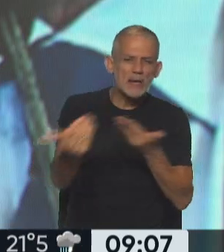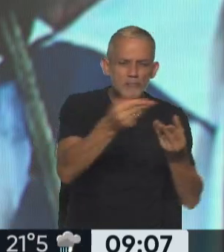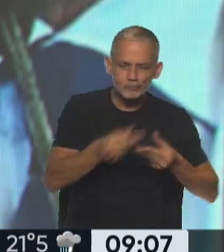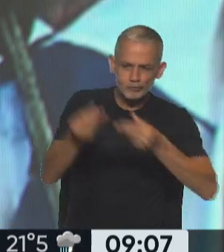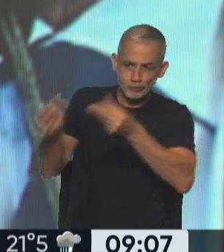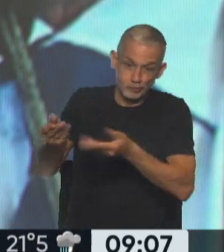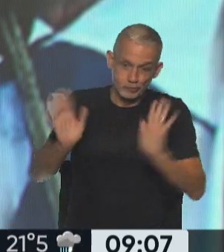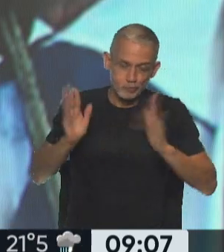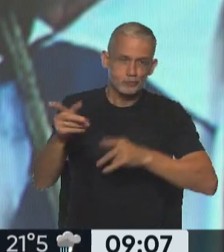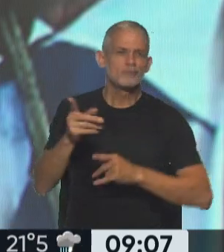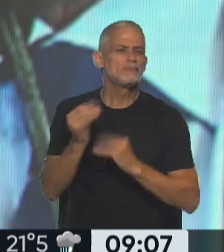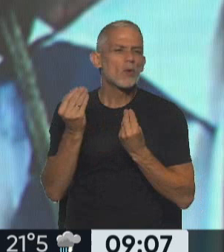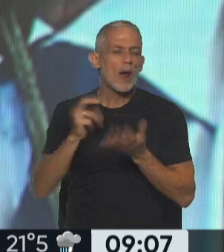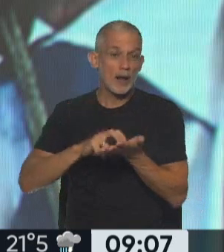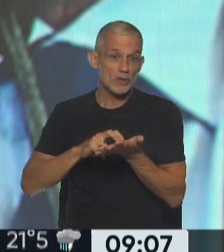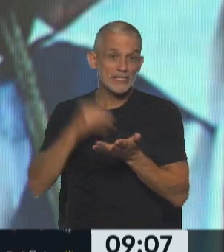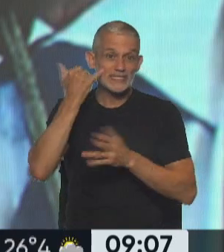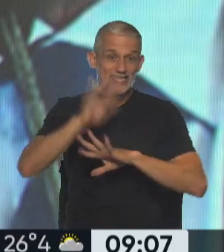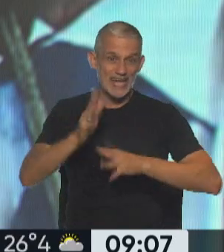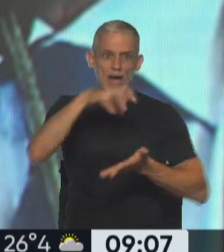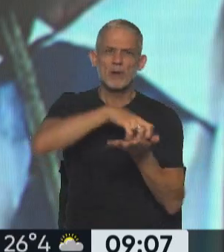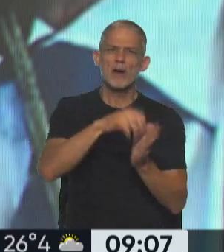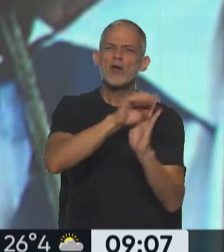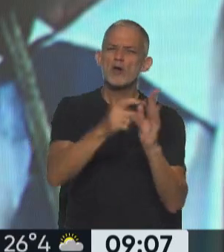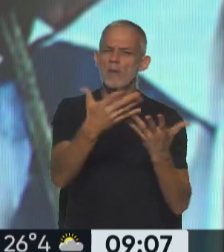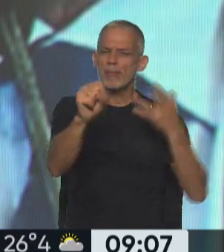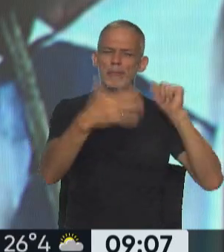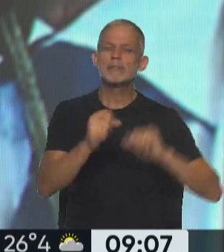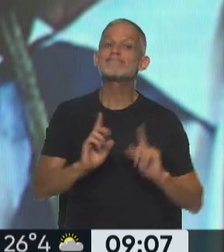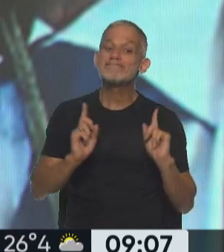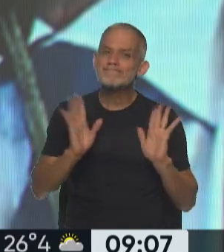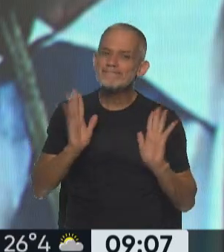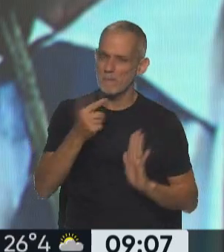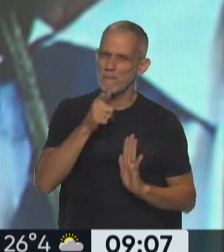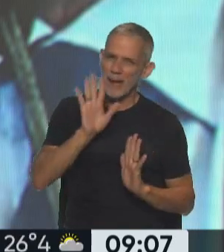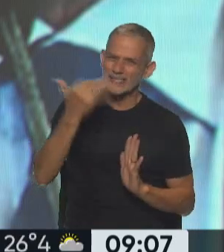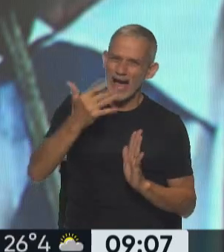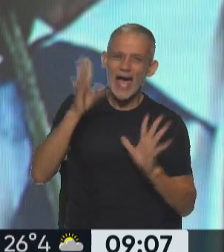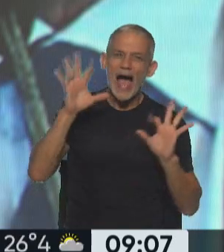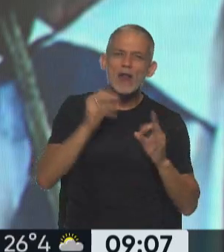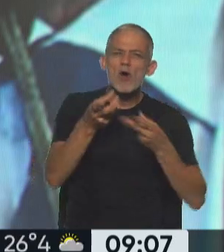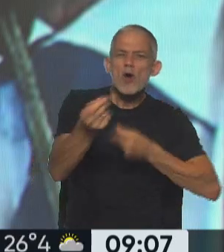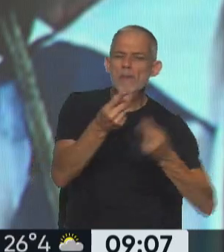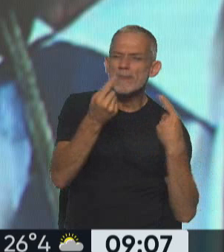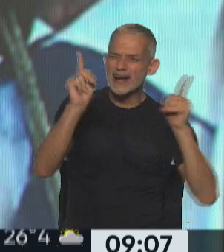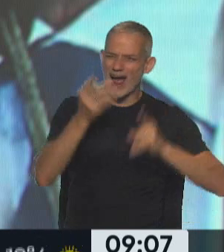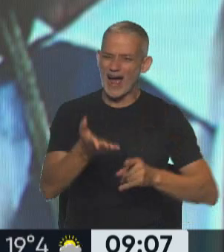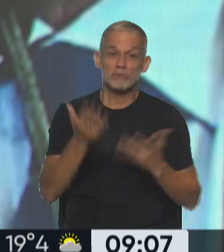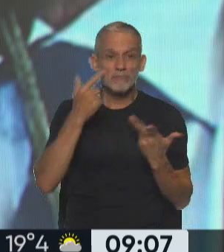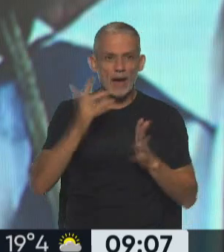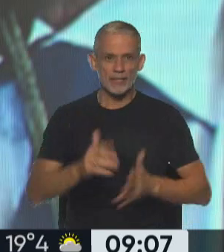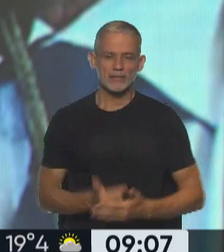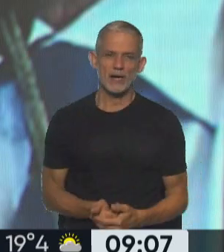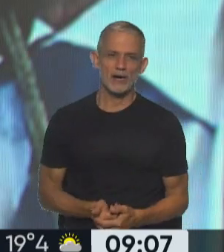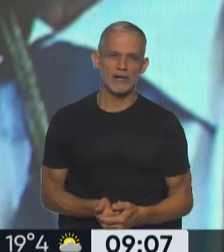pertinente, y la noticia es que efectivamente ya hay agentes detectados que parecieran haber estado involucrados, al menos en algún movimiento inusual. Vamos a ver,